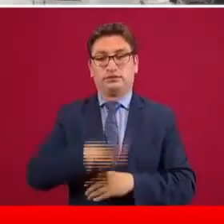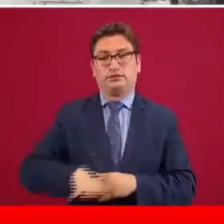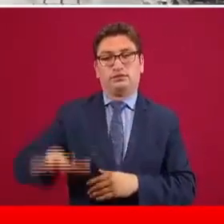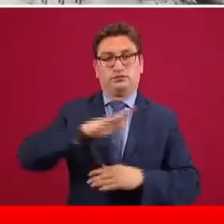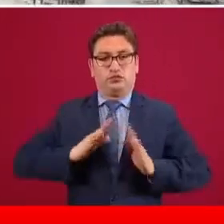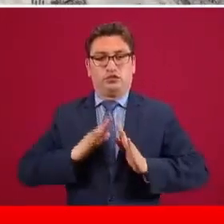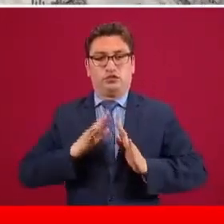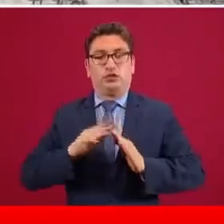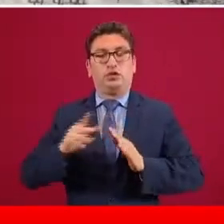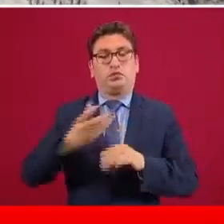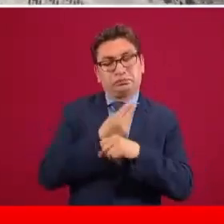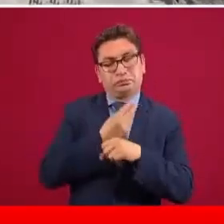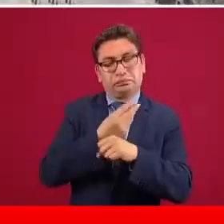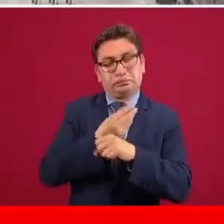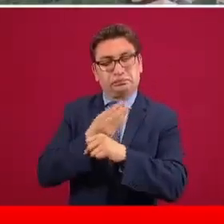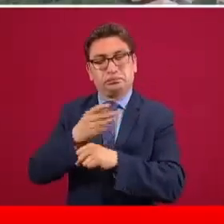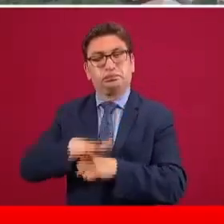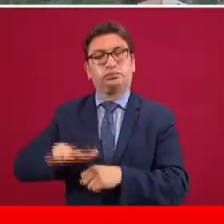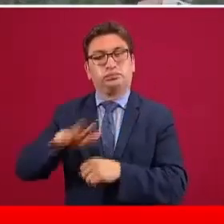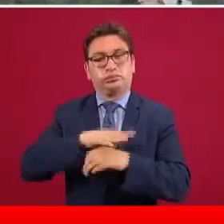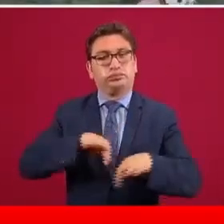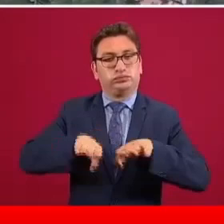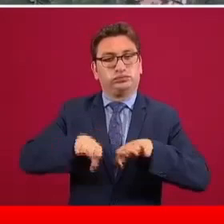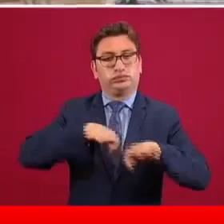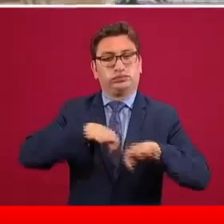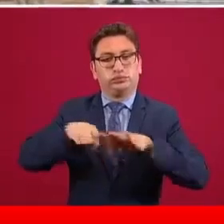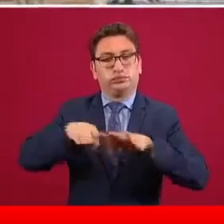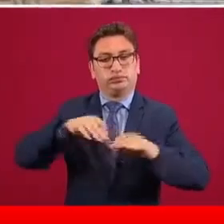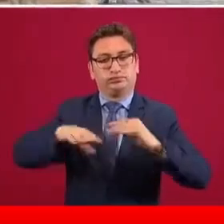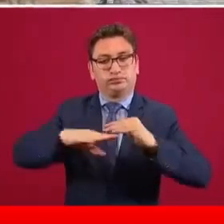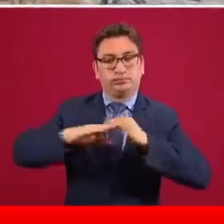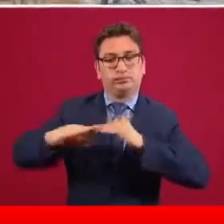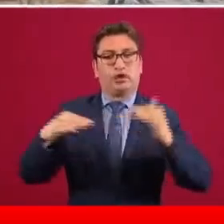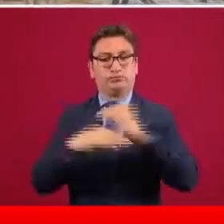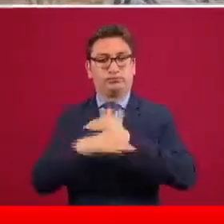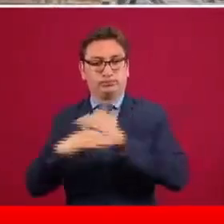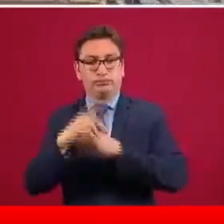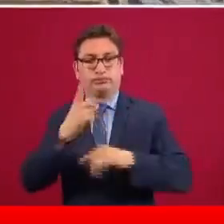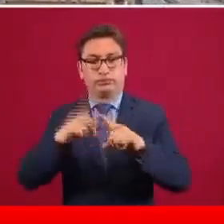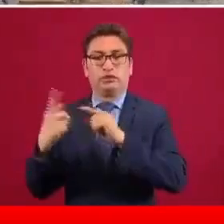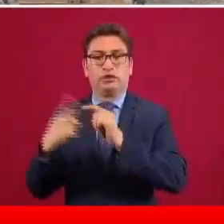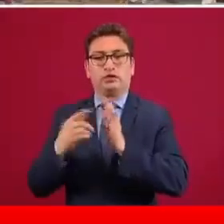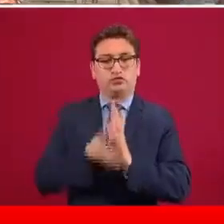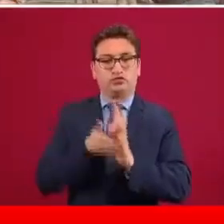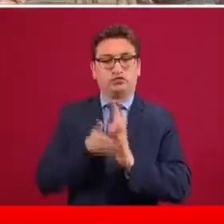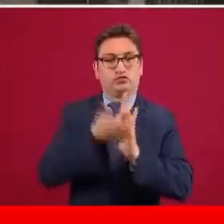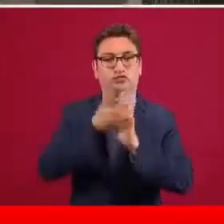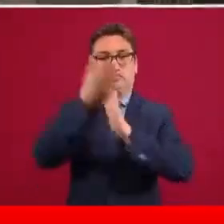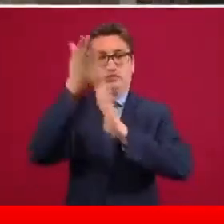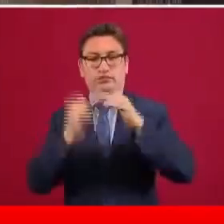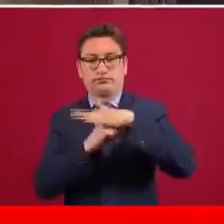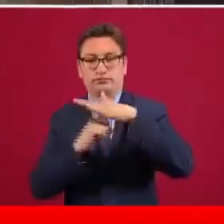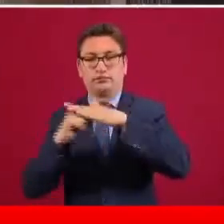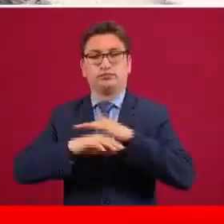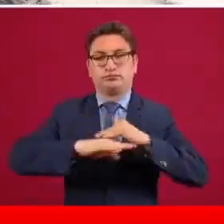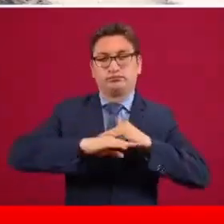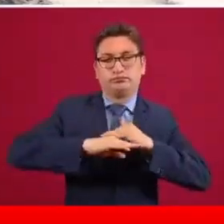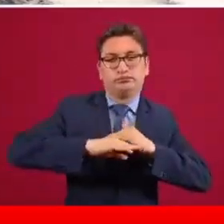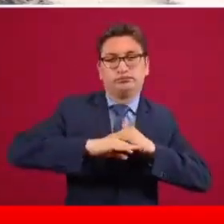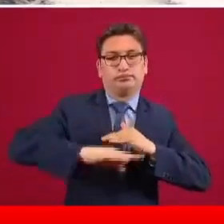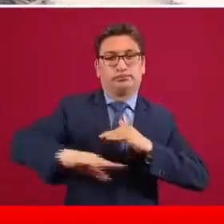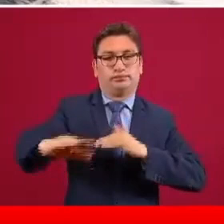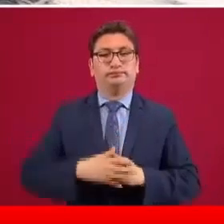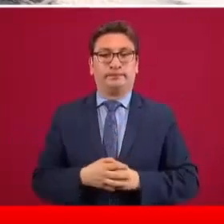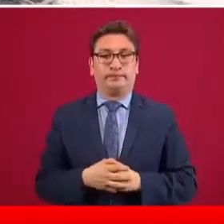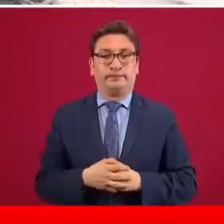se llevan a cabo trabajos de conformación de vialidad principal, además de la construcción de losas de cimentación y entrepiso. A